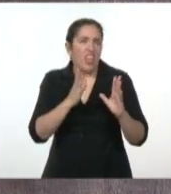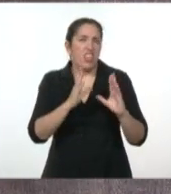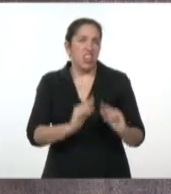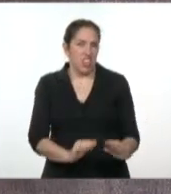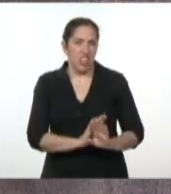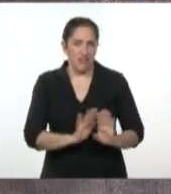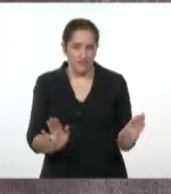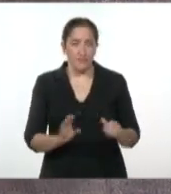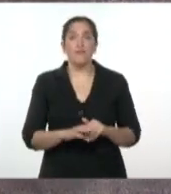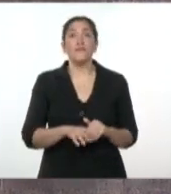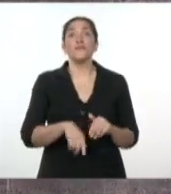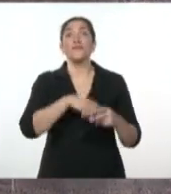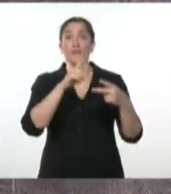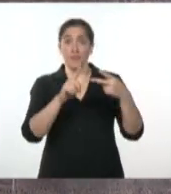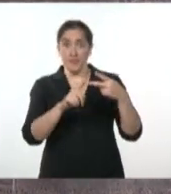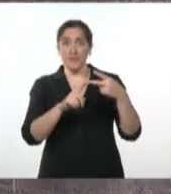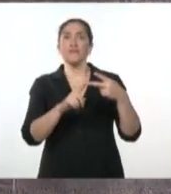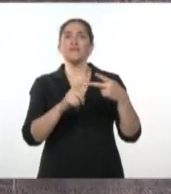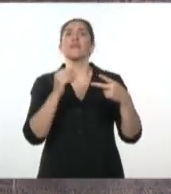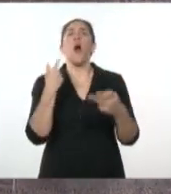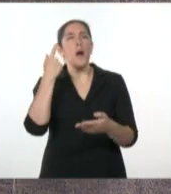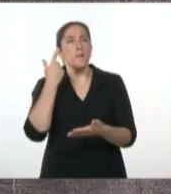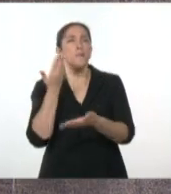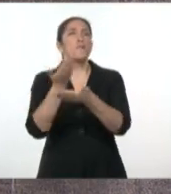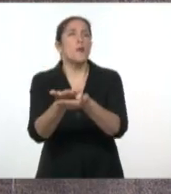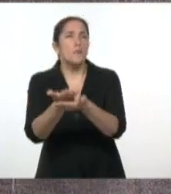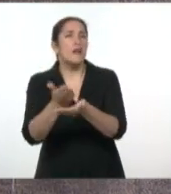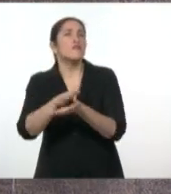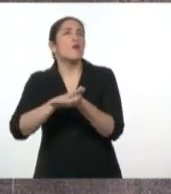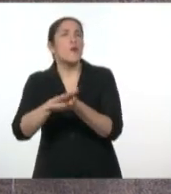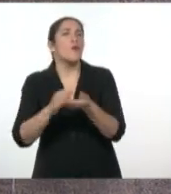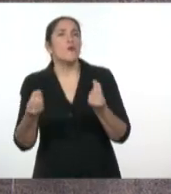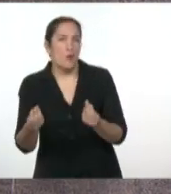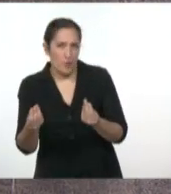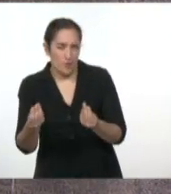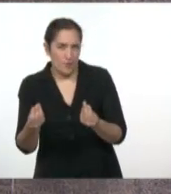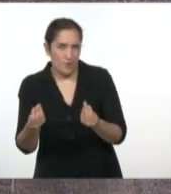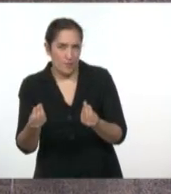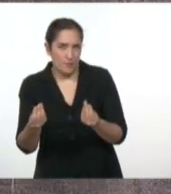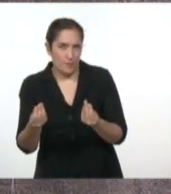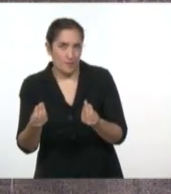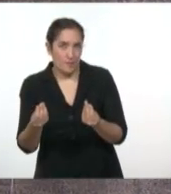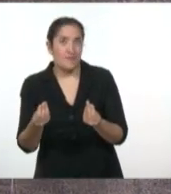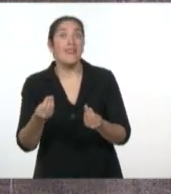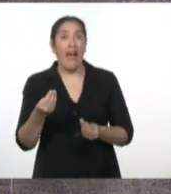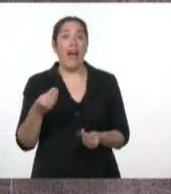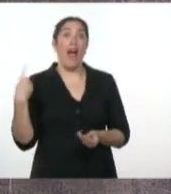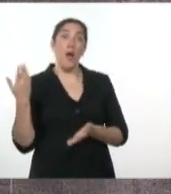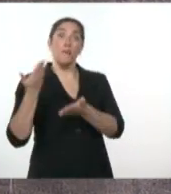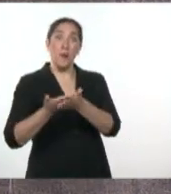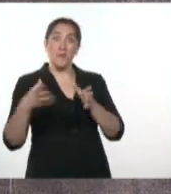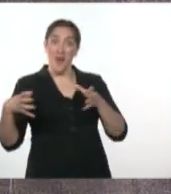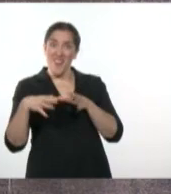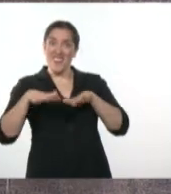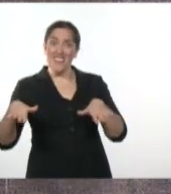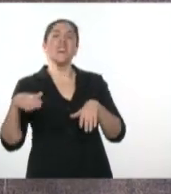Y por otro lado, la propuesta, sí, la solución. Que es poner los perros en la sociedad protectora de